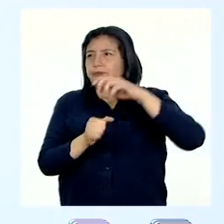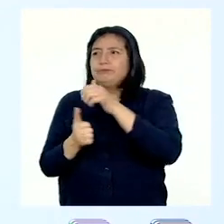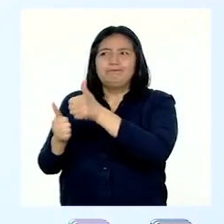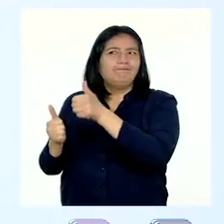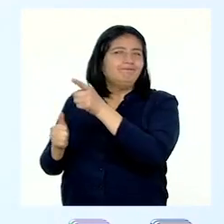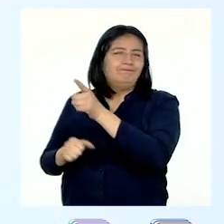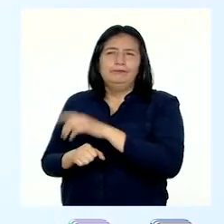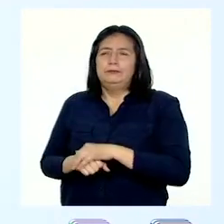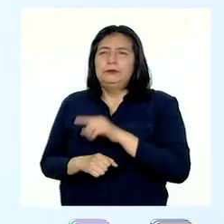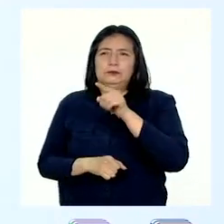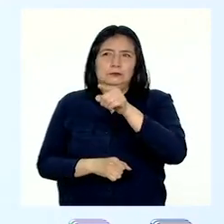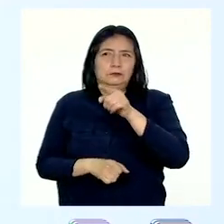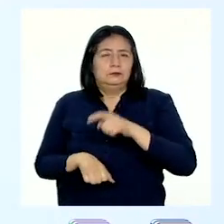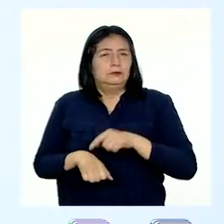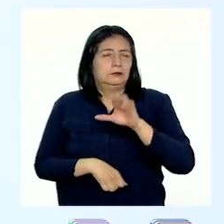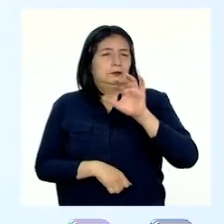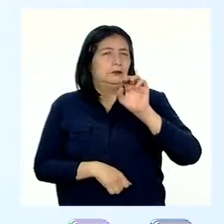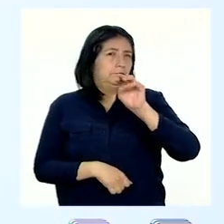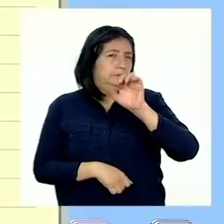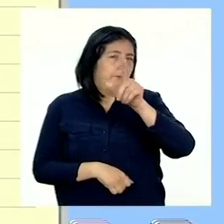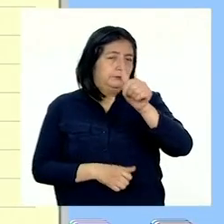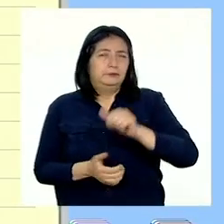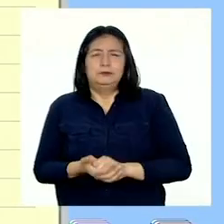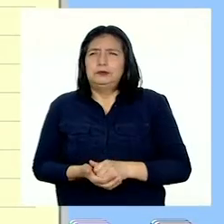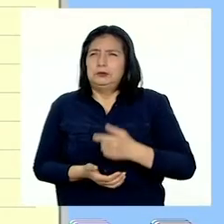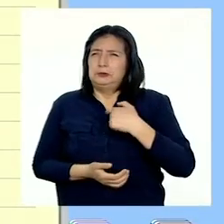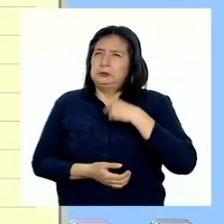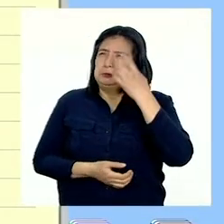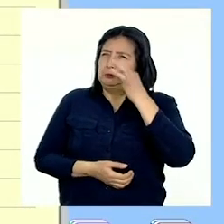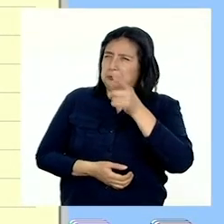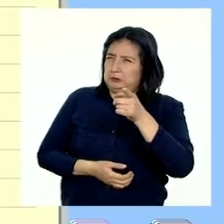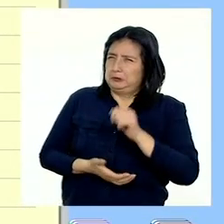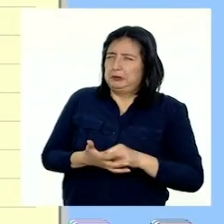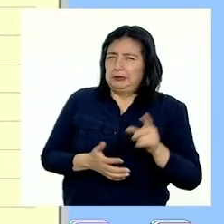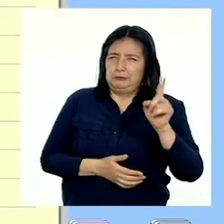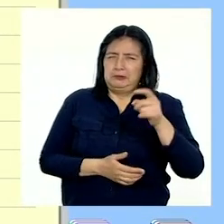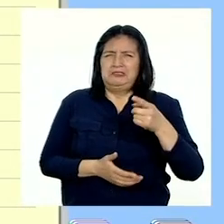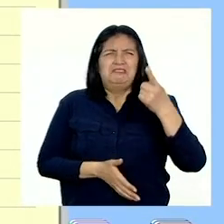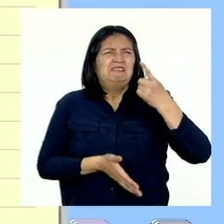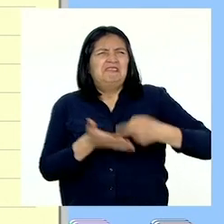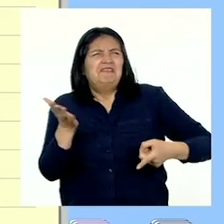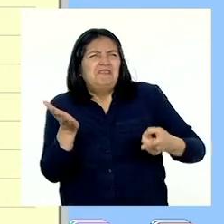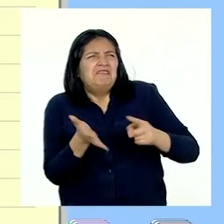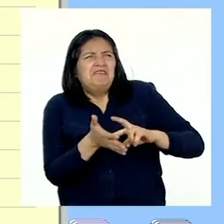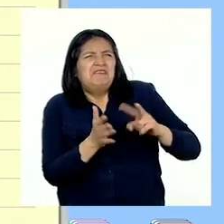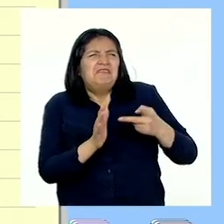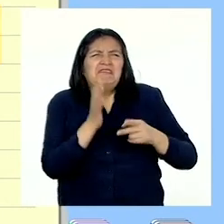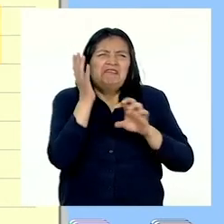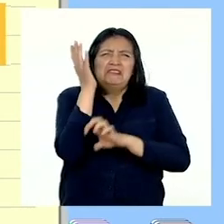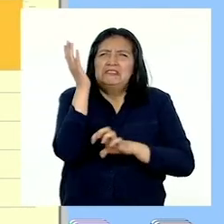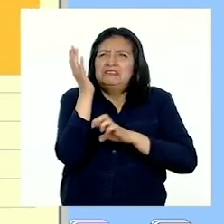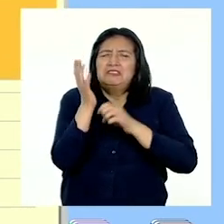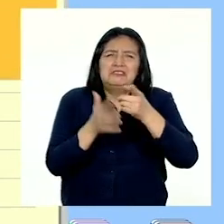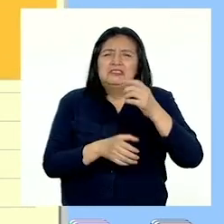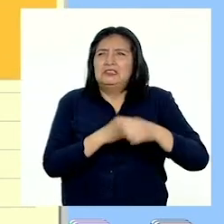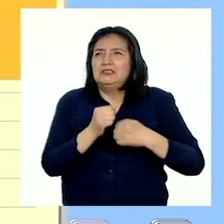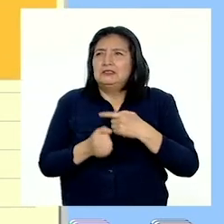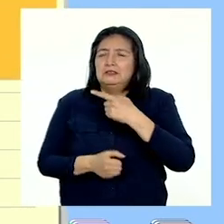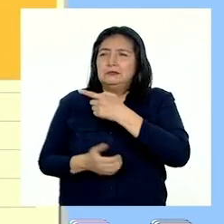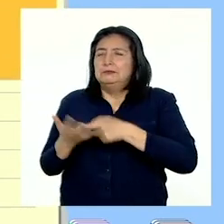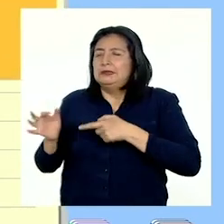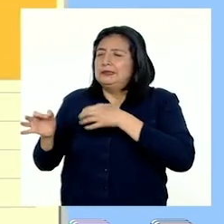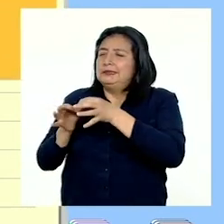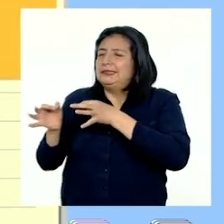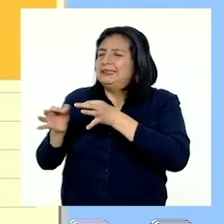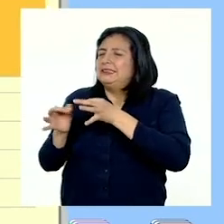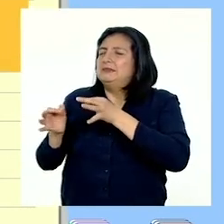Muy bien, tu turno, Camila. Yo creo que la pregunta ¿qué son las estaciones del año? Es para que se dé